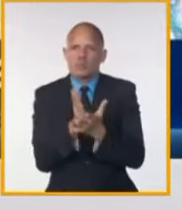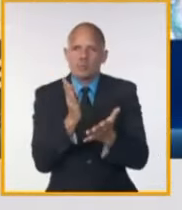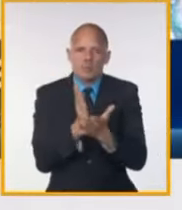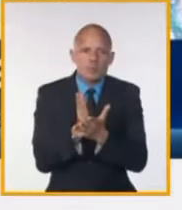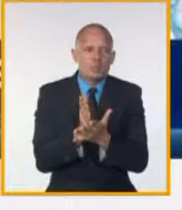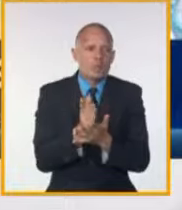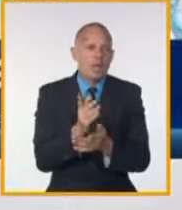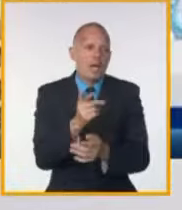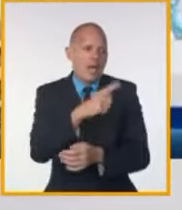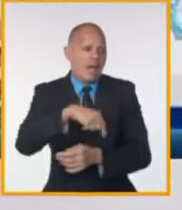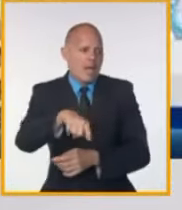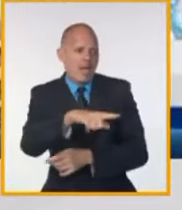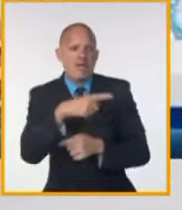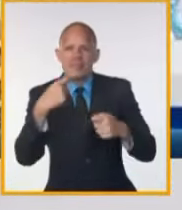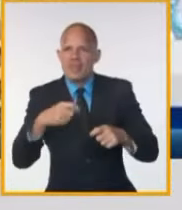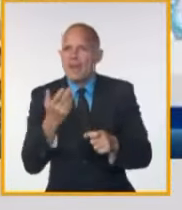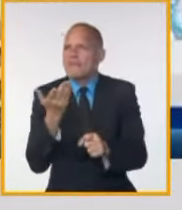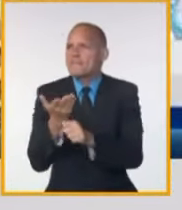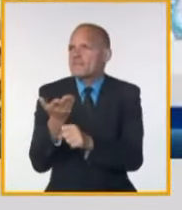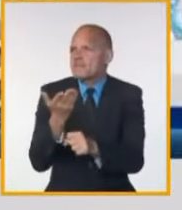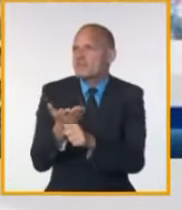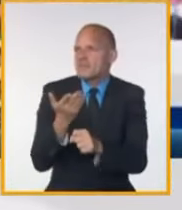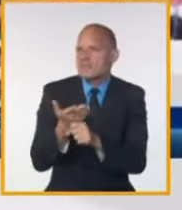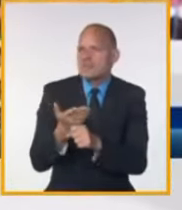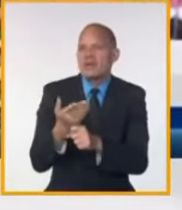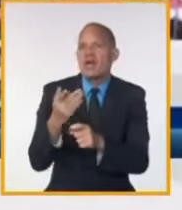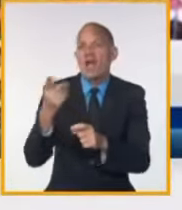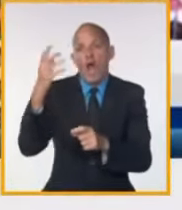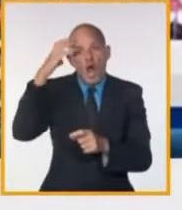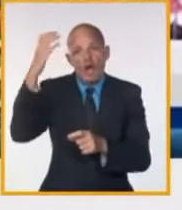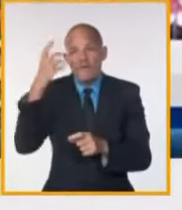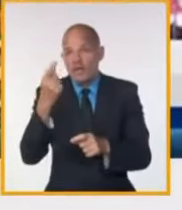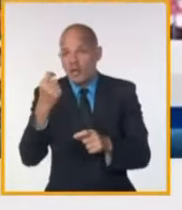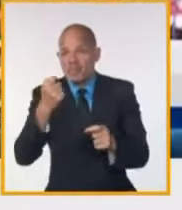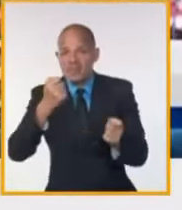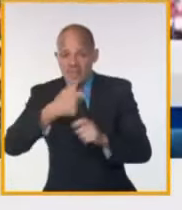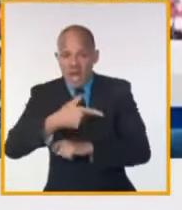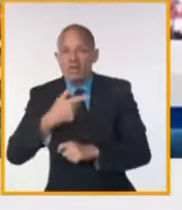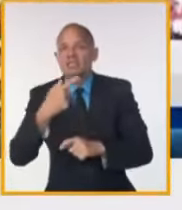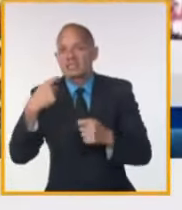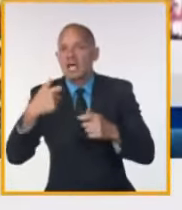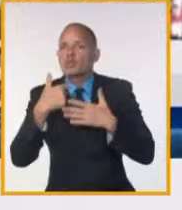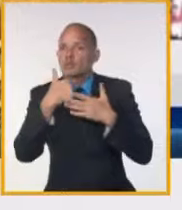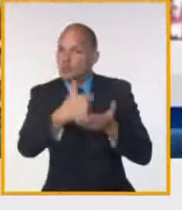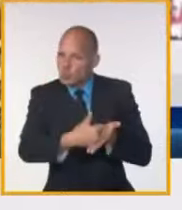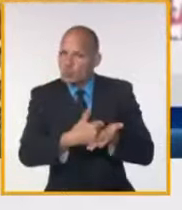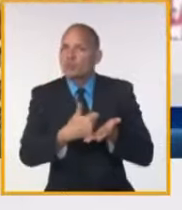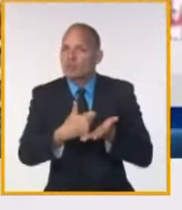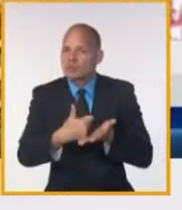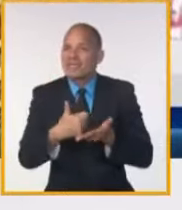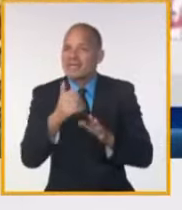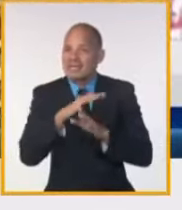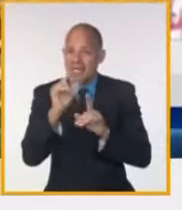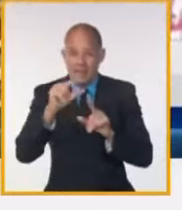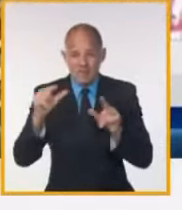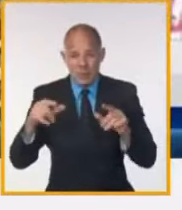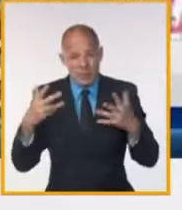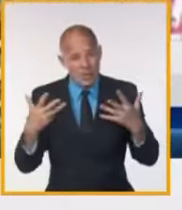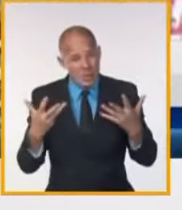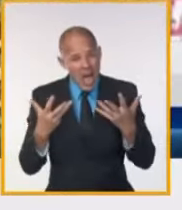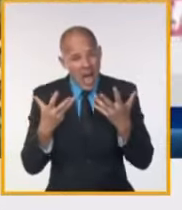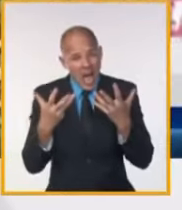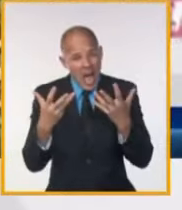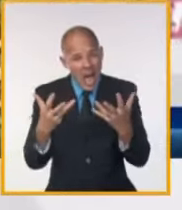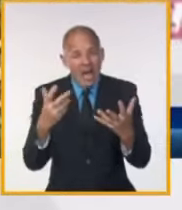reclamar por ese veto a la ley de financiamiento se llevó a cabo en la plaza de los dos congresos Allí frente al